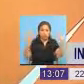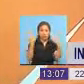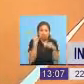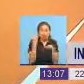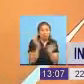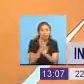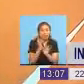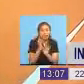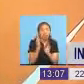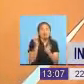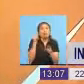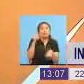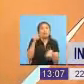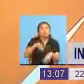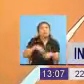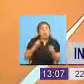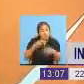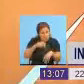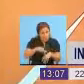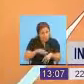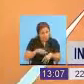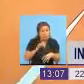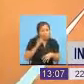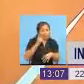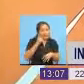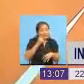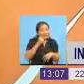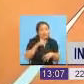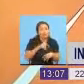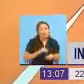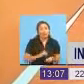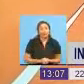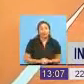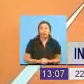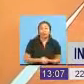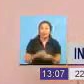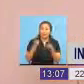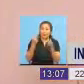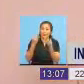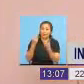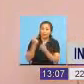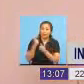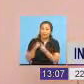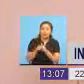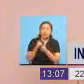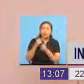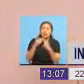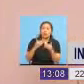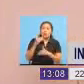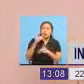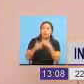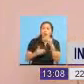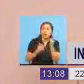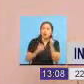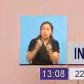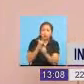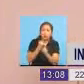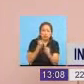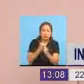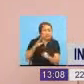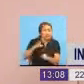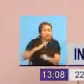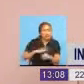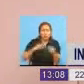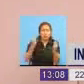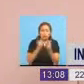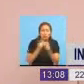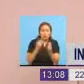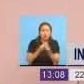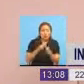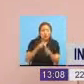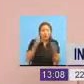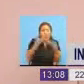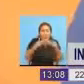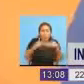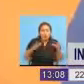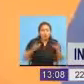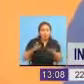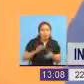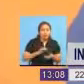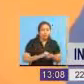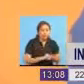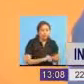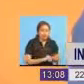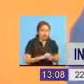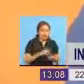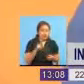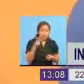queda a partir de hoy exactamente bien y como siguen los trabajos y falta mucho para la inauguración o